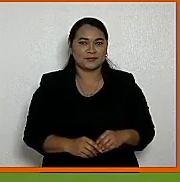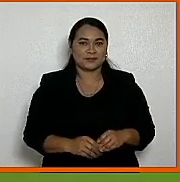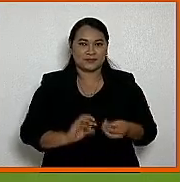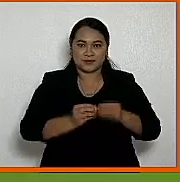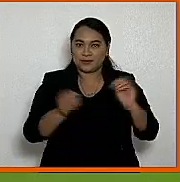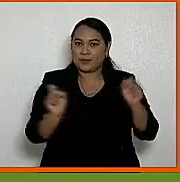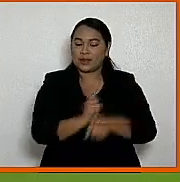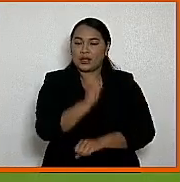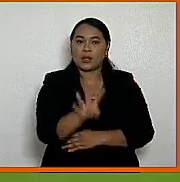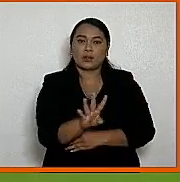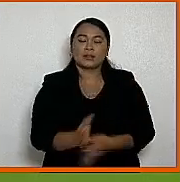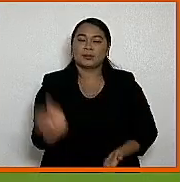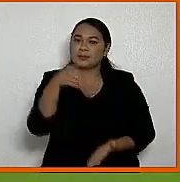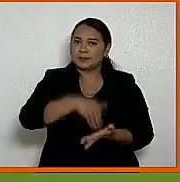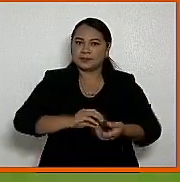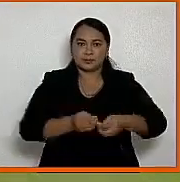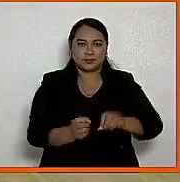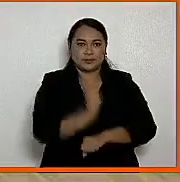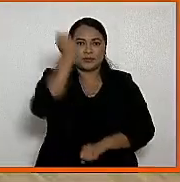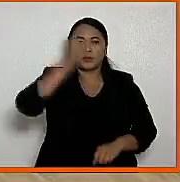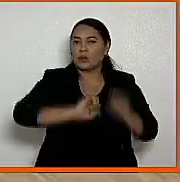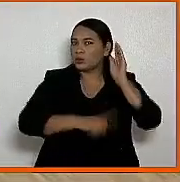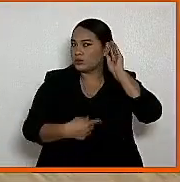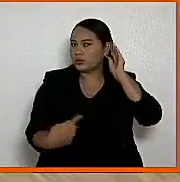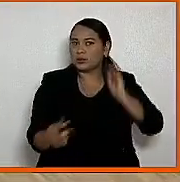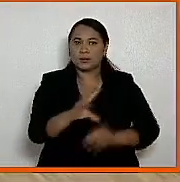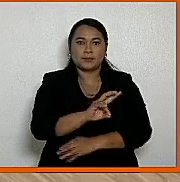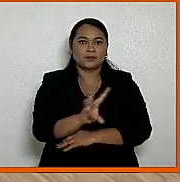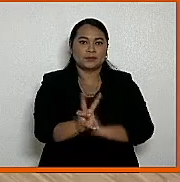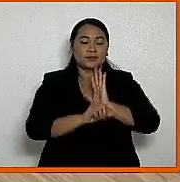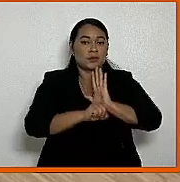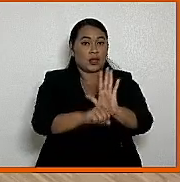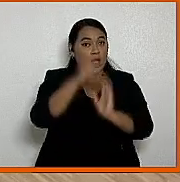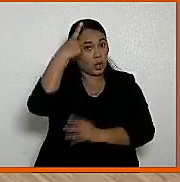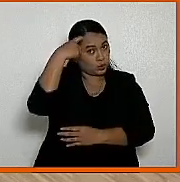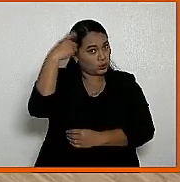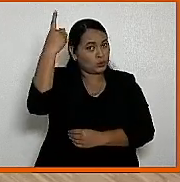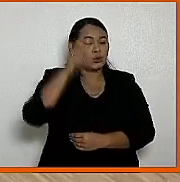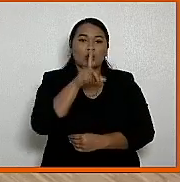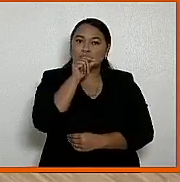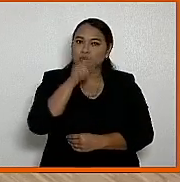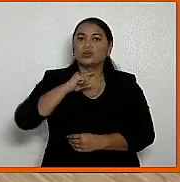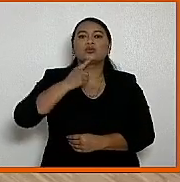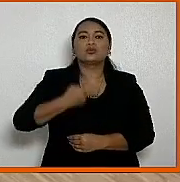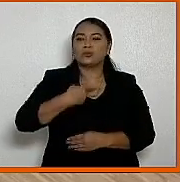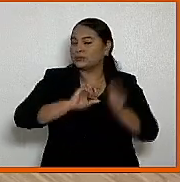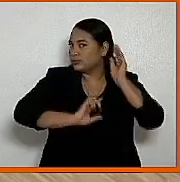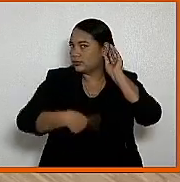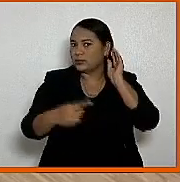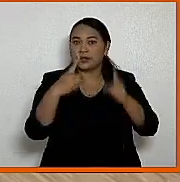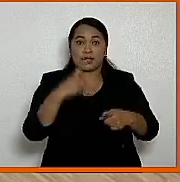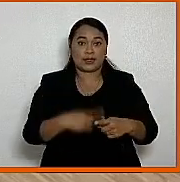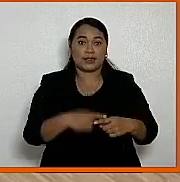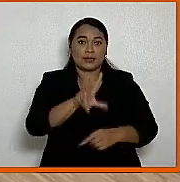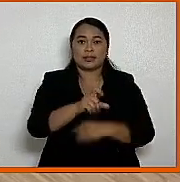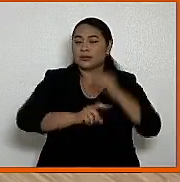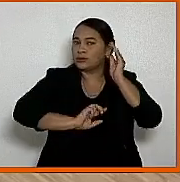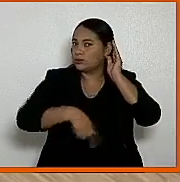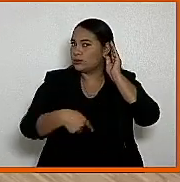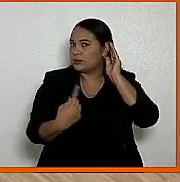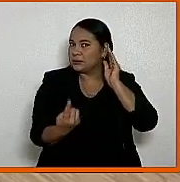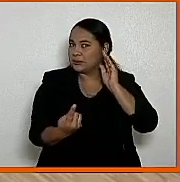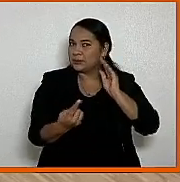este es el 4. Número favorecido para diario es el 76 con su símbolo de sueños palomas. Para Multi X, 3X y para más